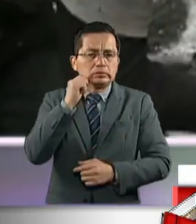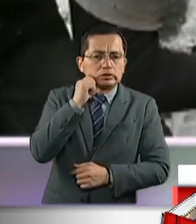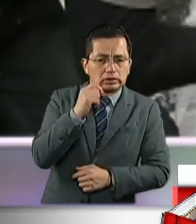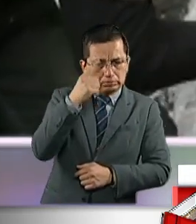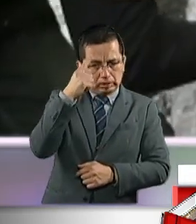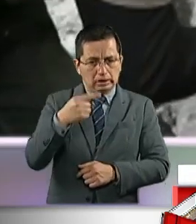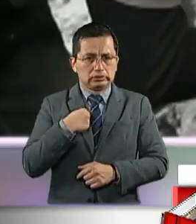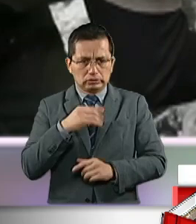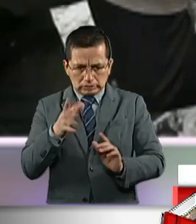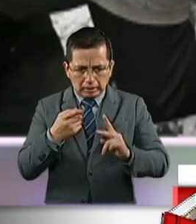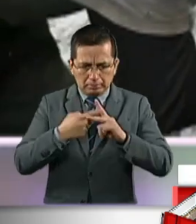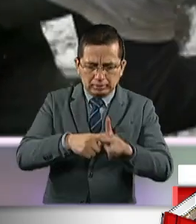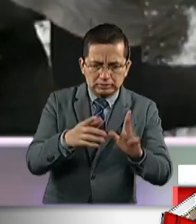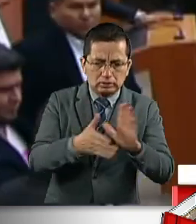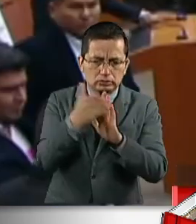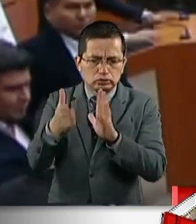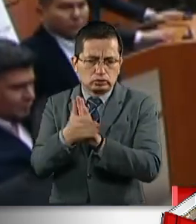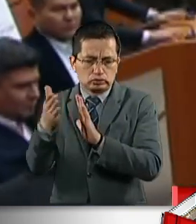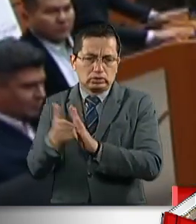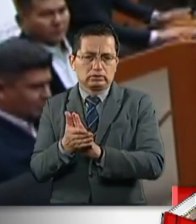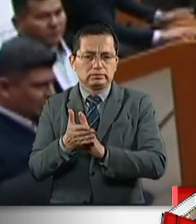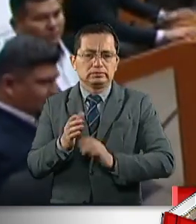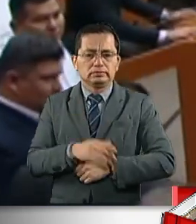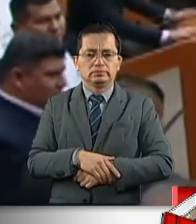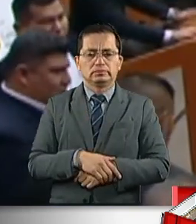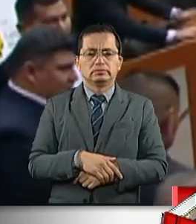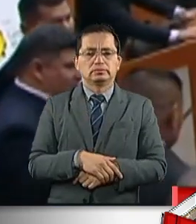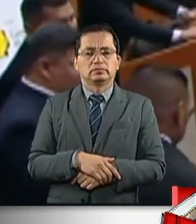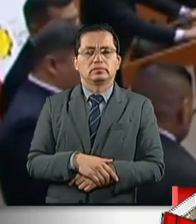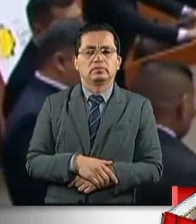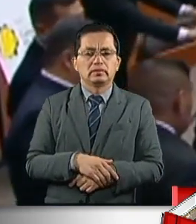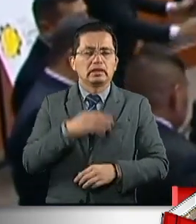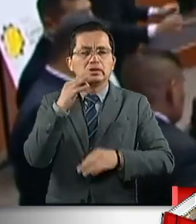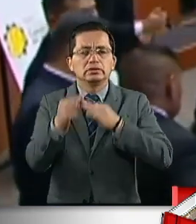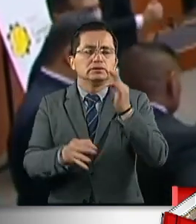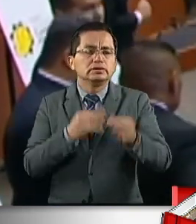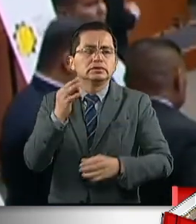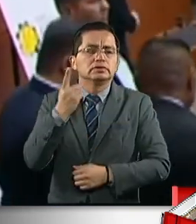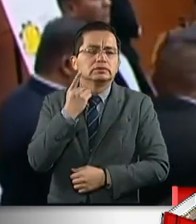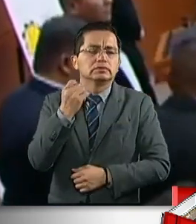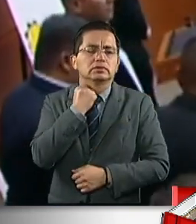cumplir con nuestros compromisos. Para Noticias del Congreso, Adriana Aguilar Torres.